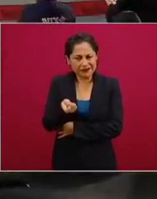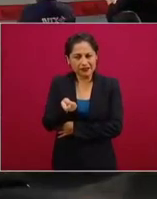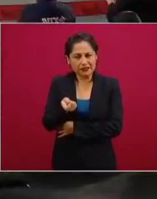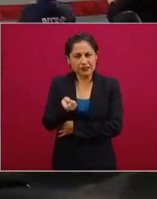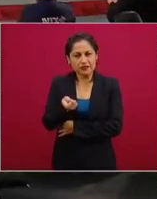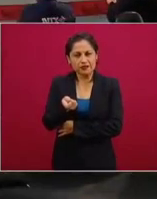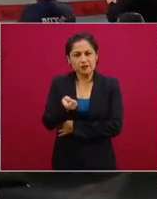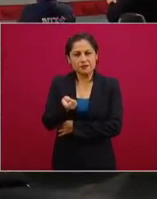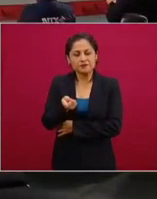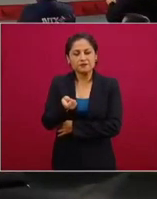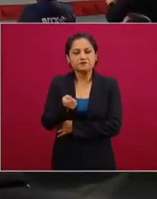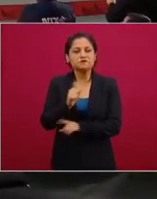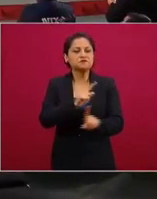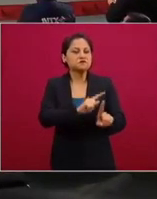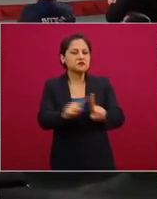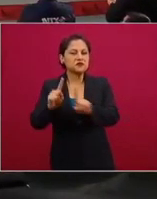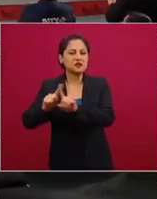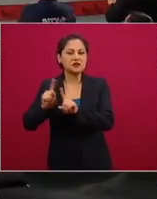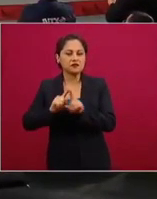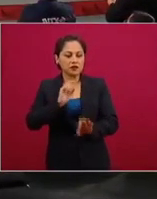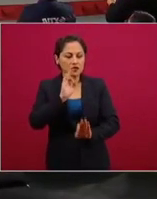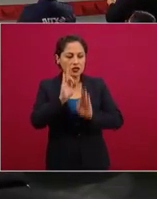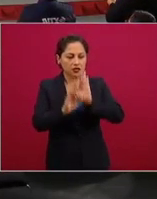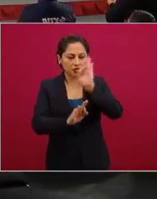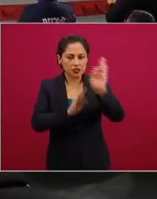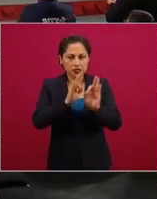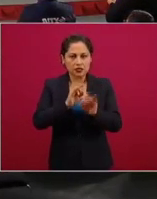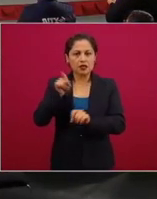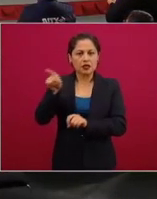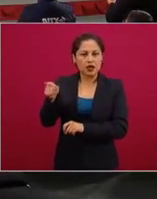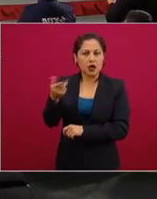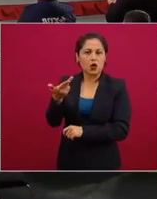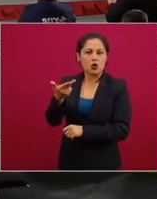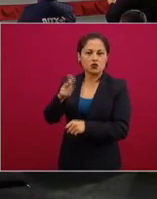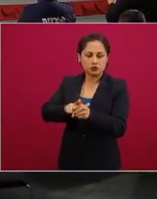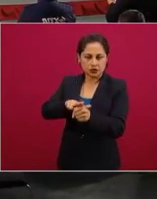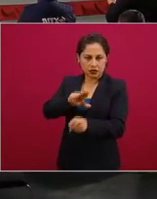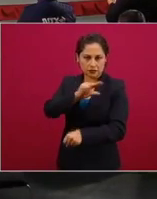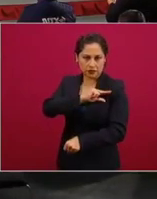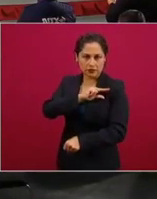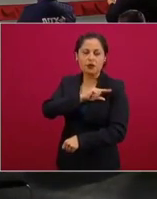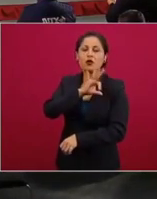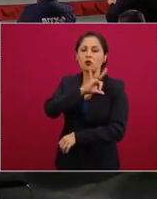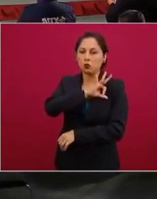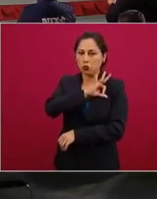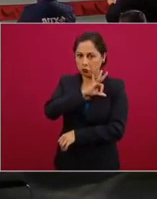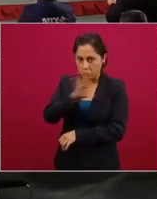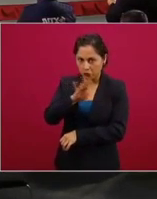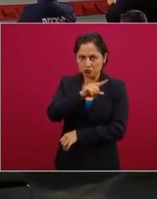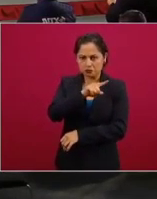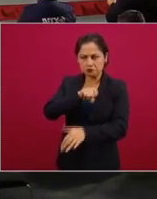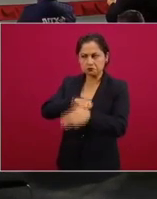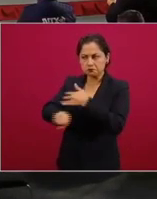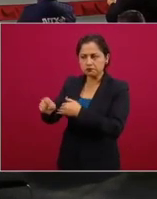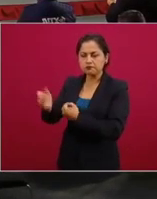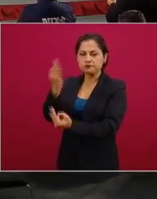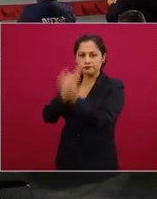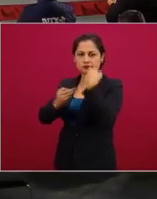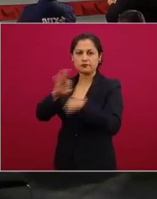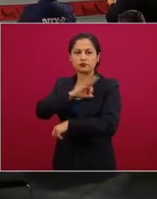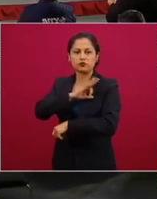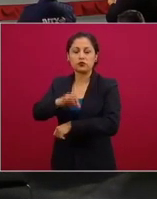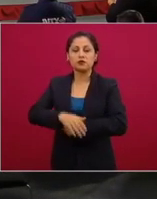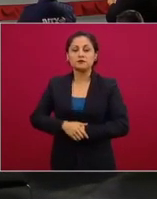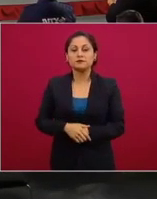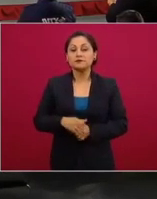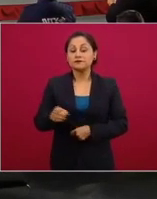a, esos tratamientos son los que los hospitales privados van a tener. Puro Tobías, dice. La atención, por